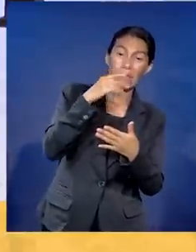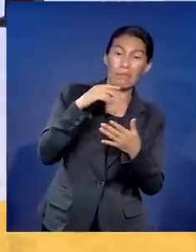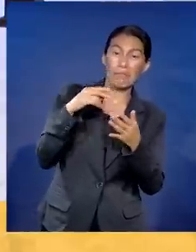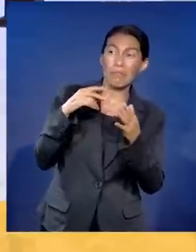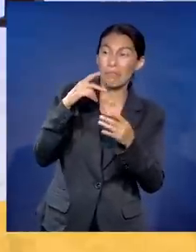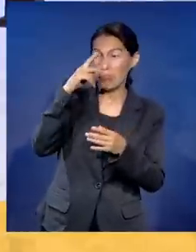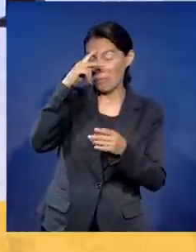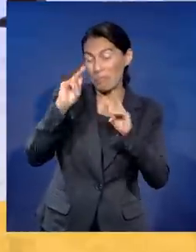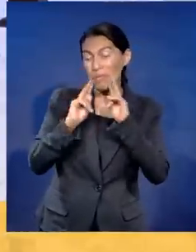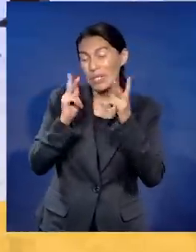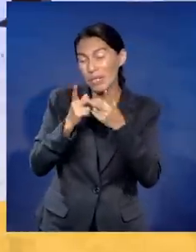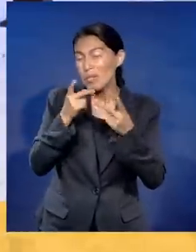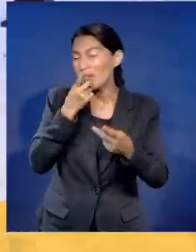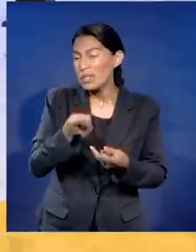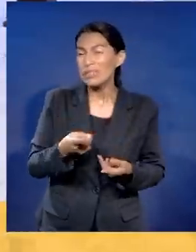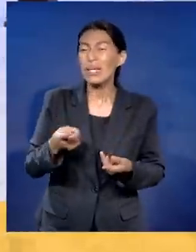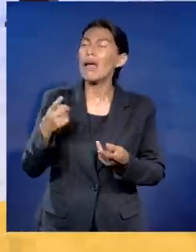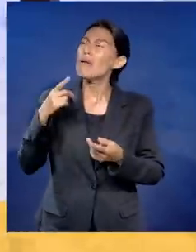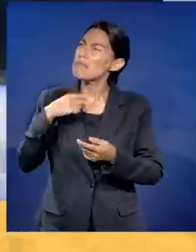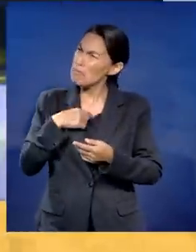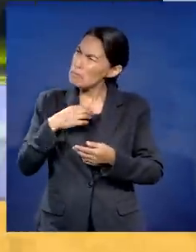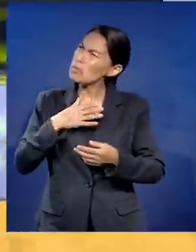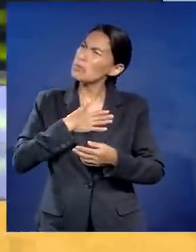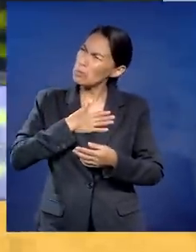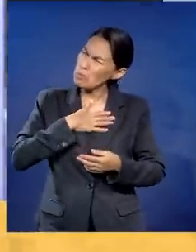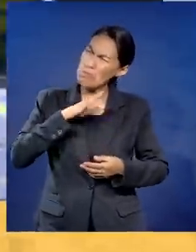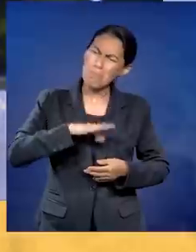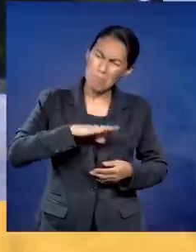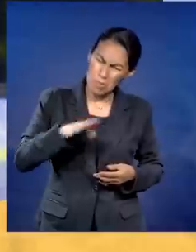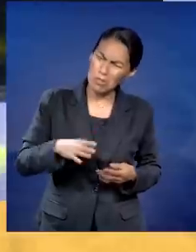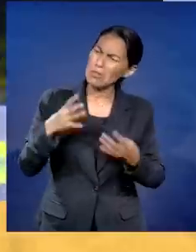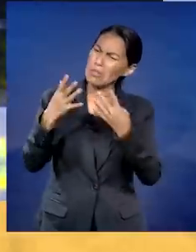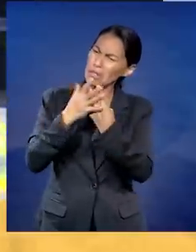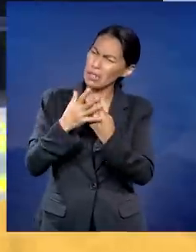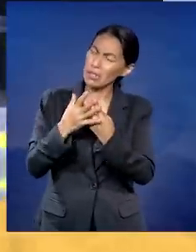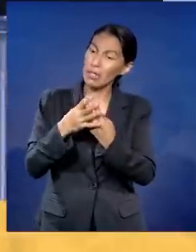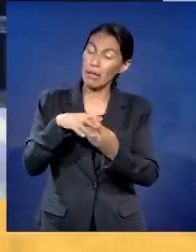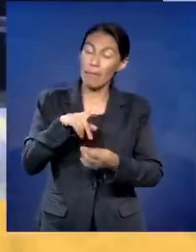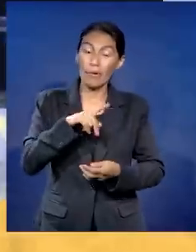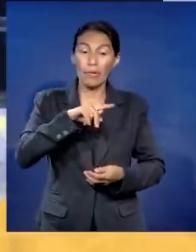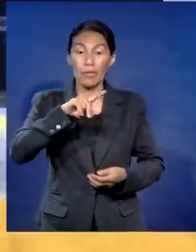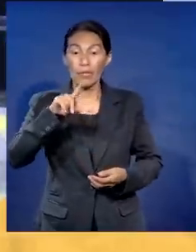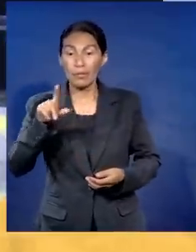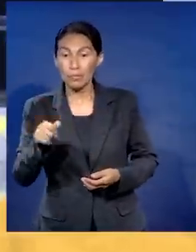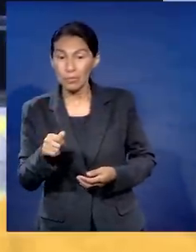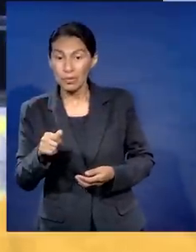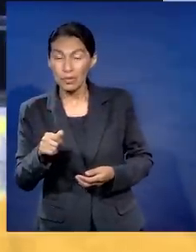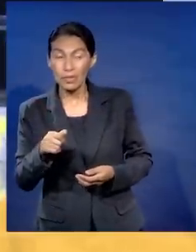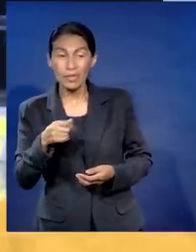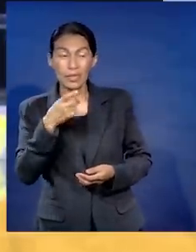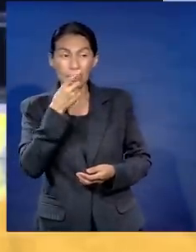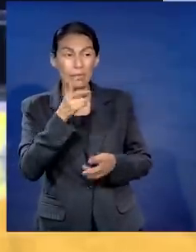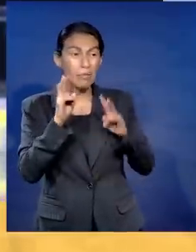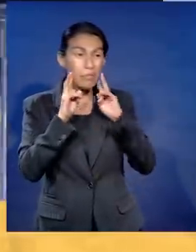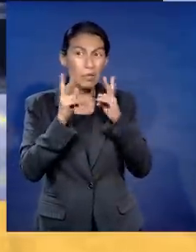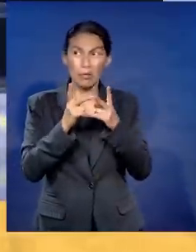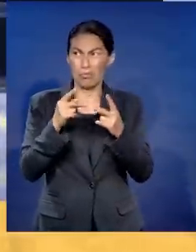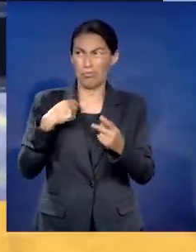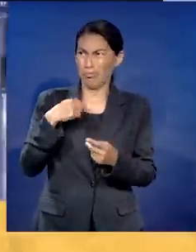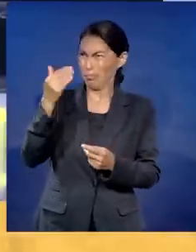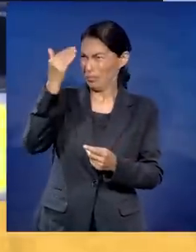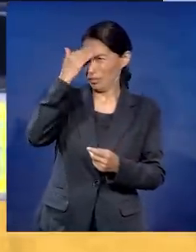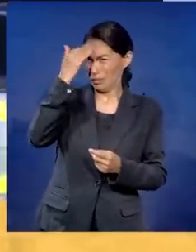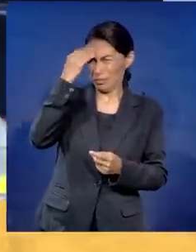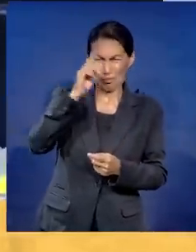no lo conozco. No, pero si eres de ellos. No, no, yo no lo conozco. Pero es que hasta hablas como que no, y con groserías dijo, no lo conozco. La pregunta otra vez